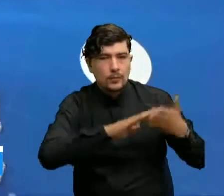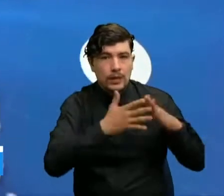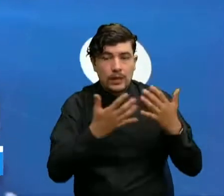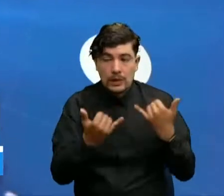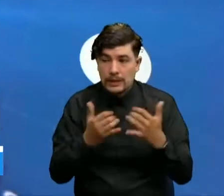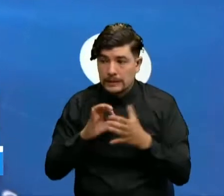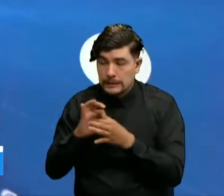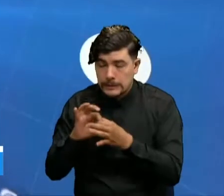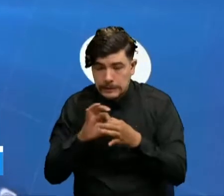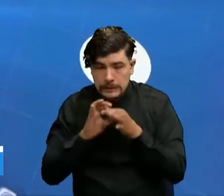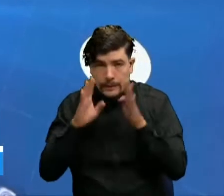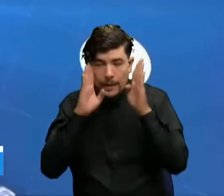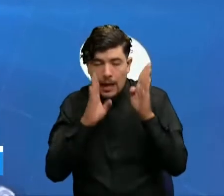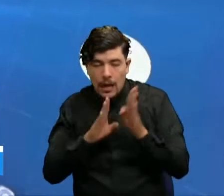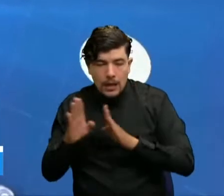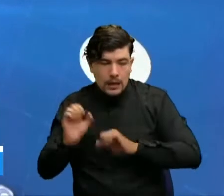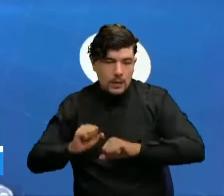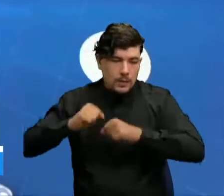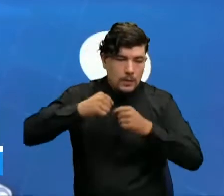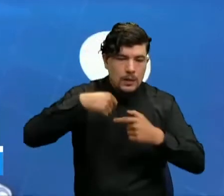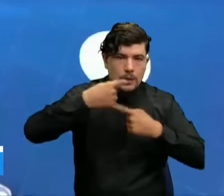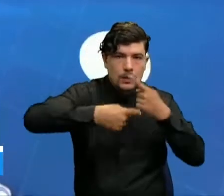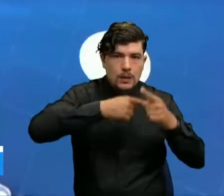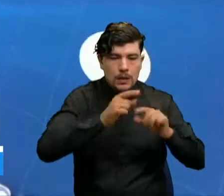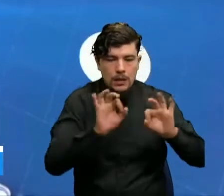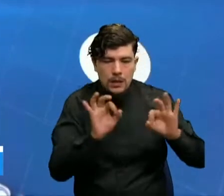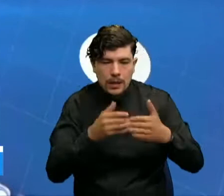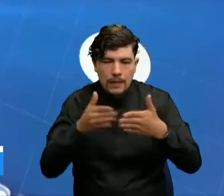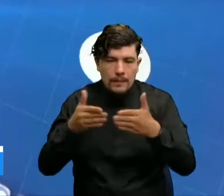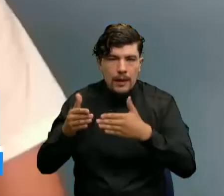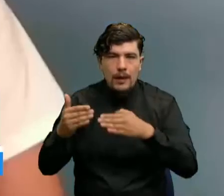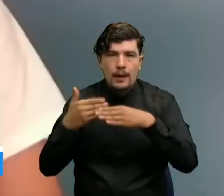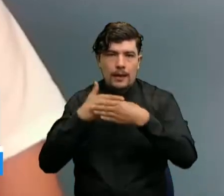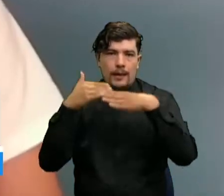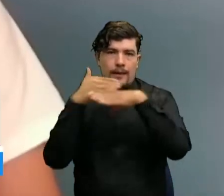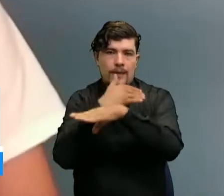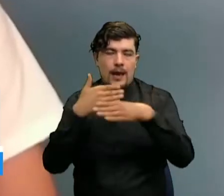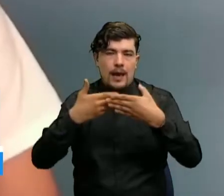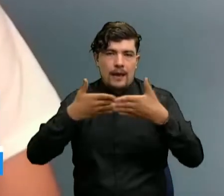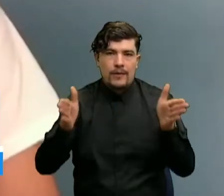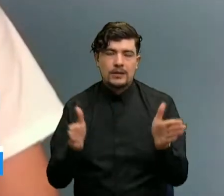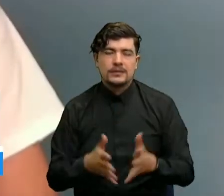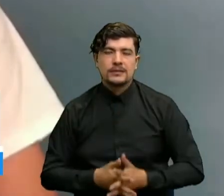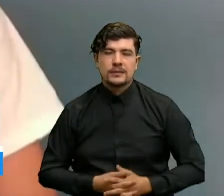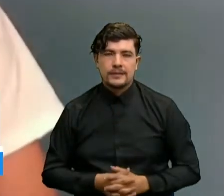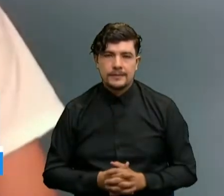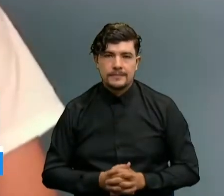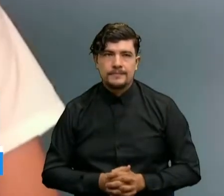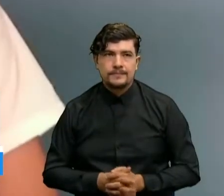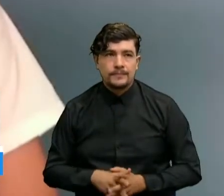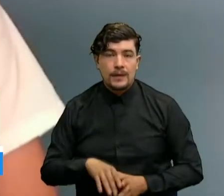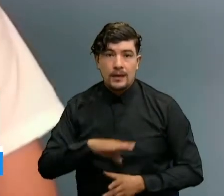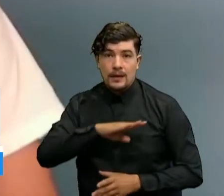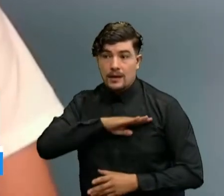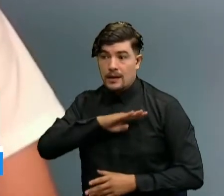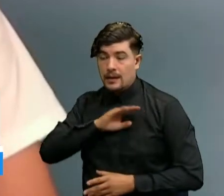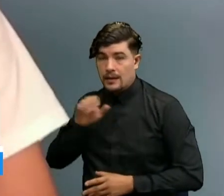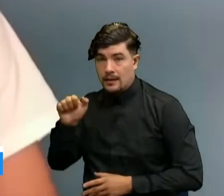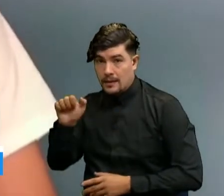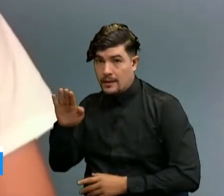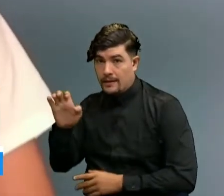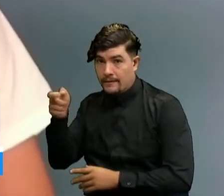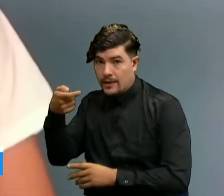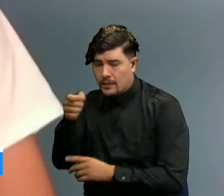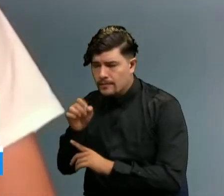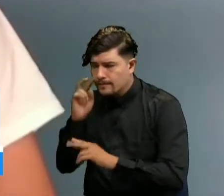para despejarlas y recoger los escombros. En este momento la Alcaldía Municipal de Ábrego se encuentra realizando un diagnóstico de